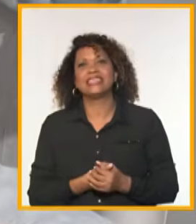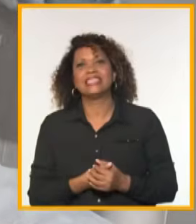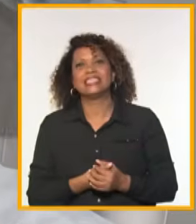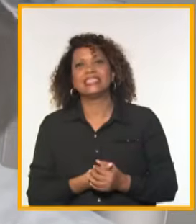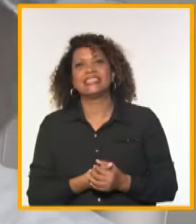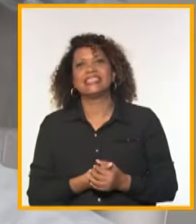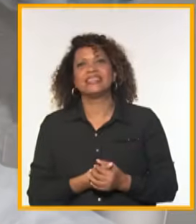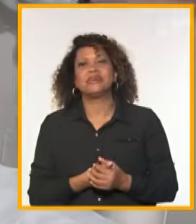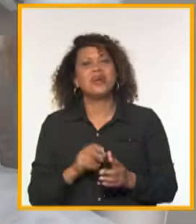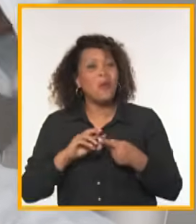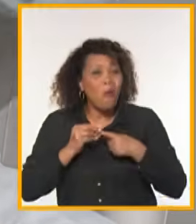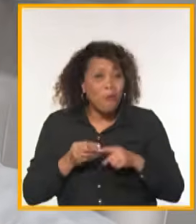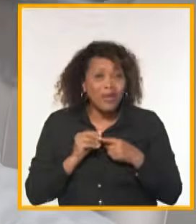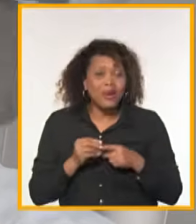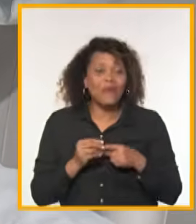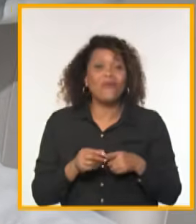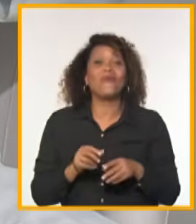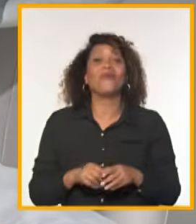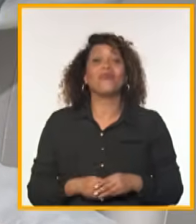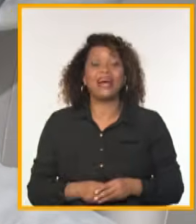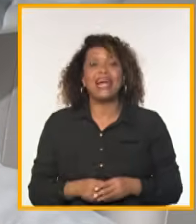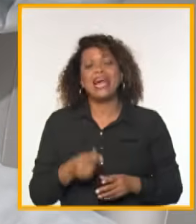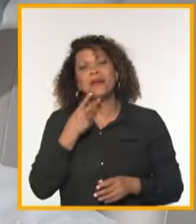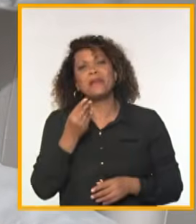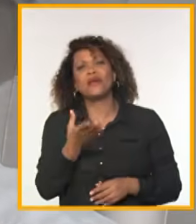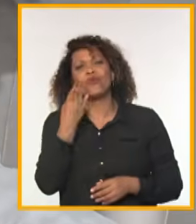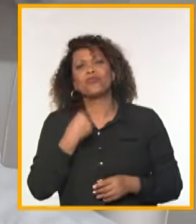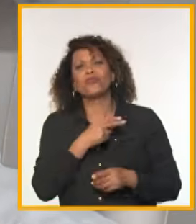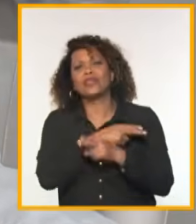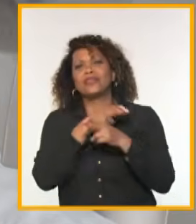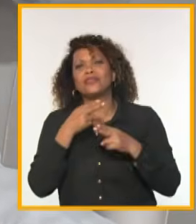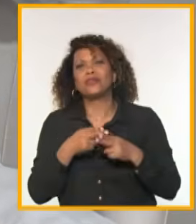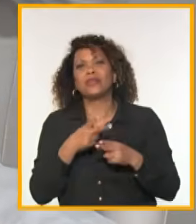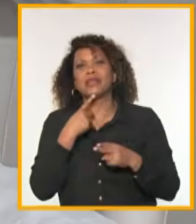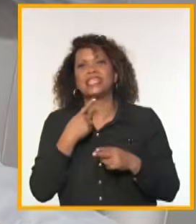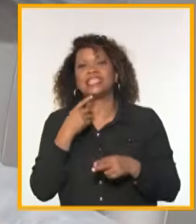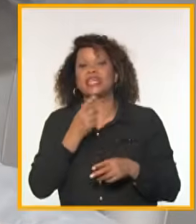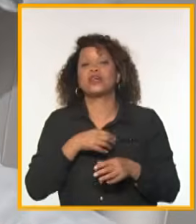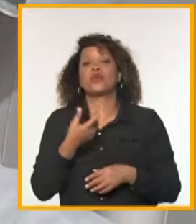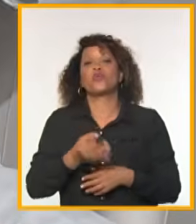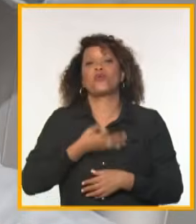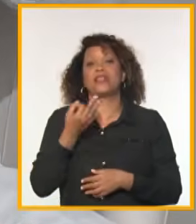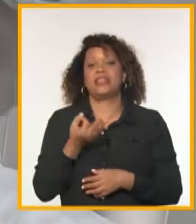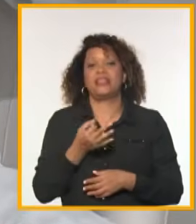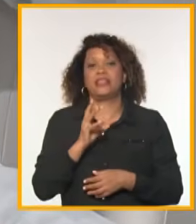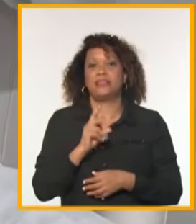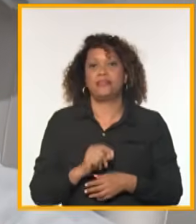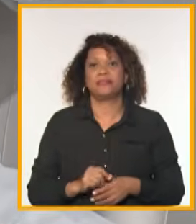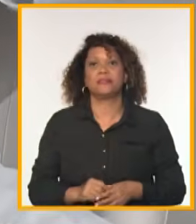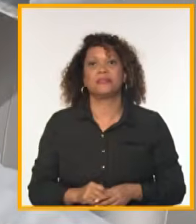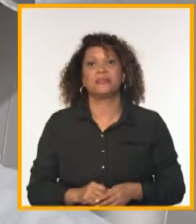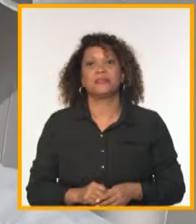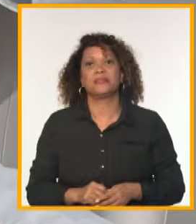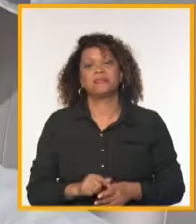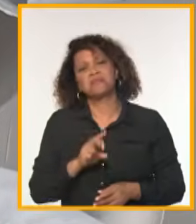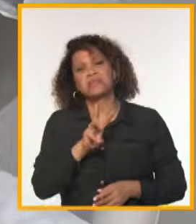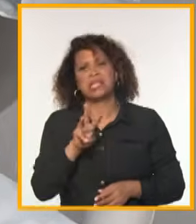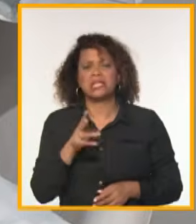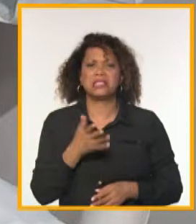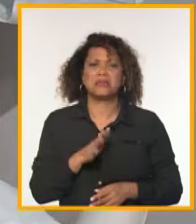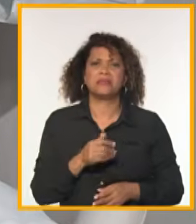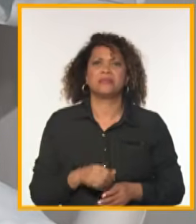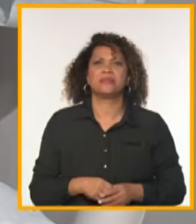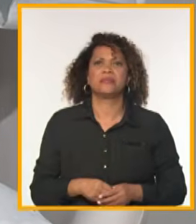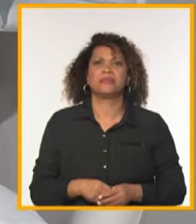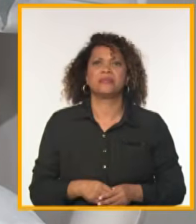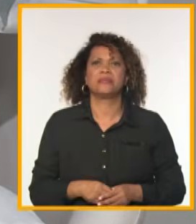jocoso, porque hizo una anécdota que dice, cuéntense, ¿no? Unos 3, dice